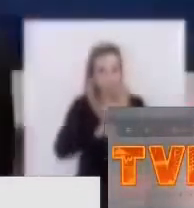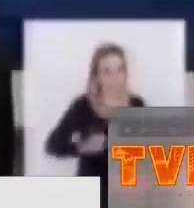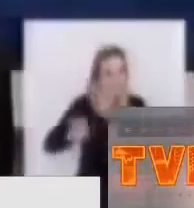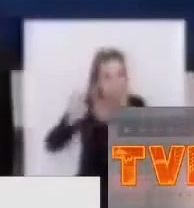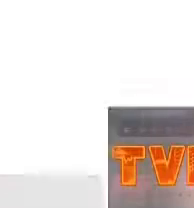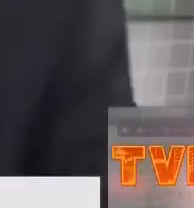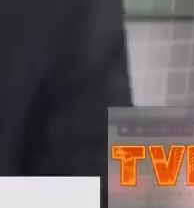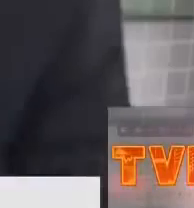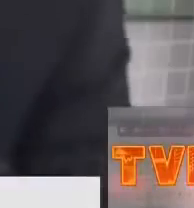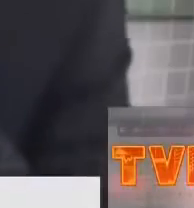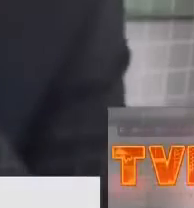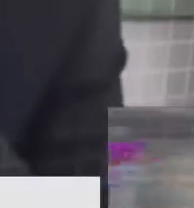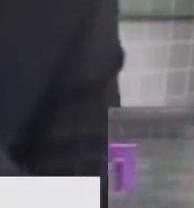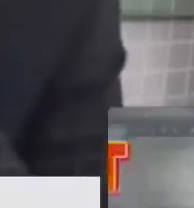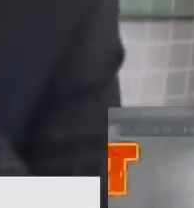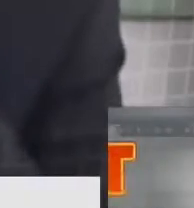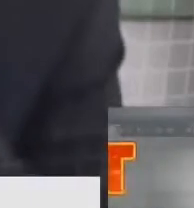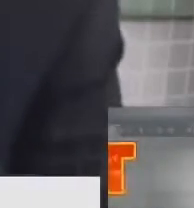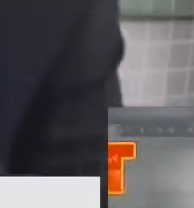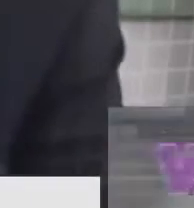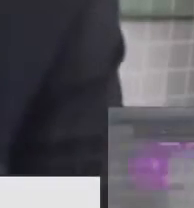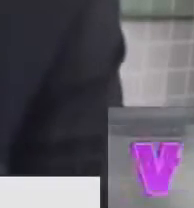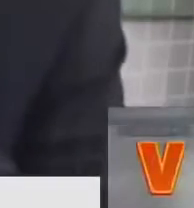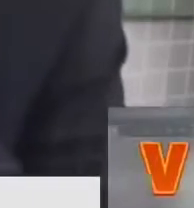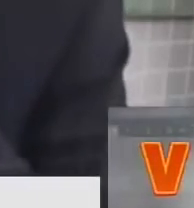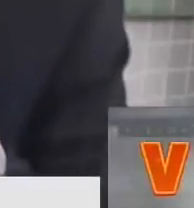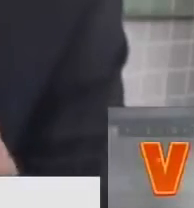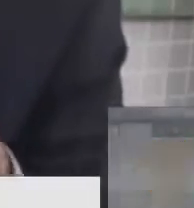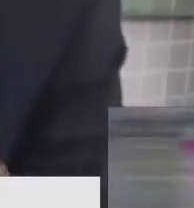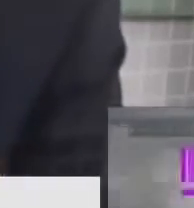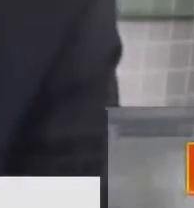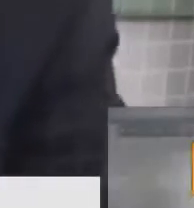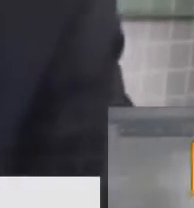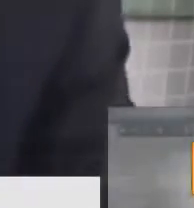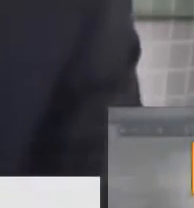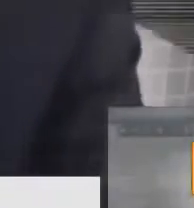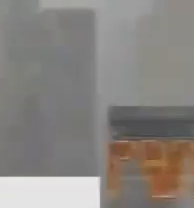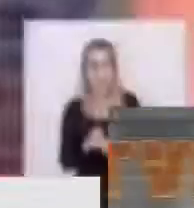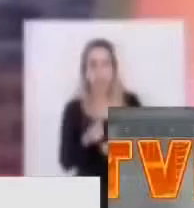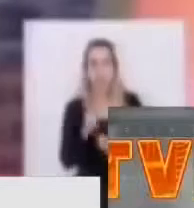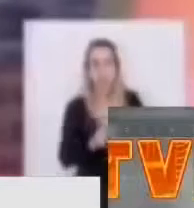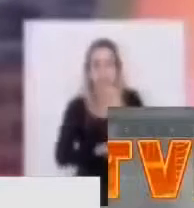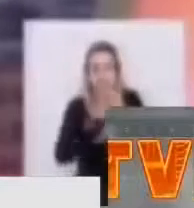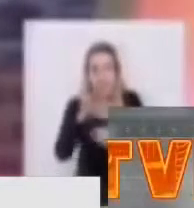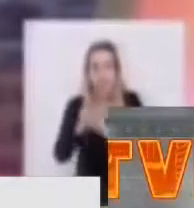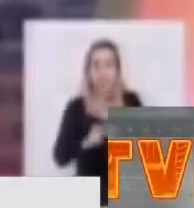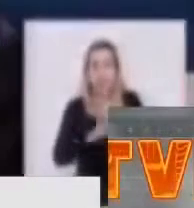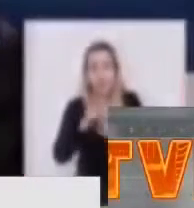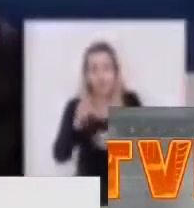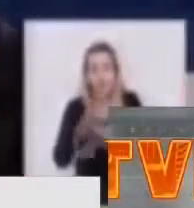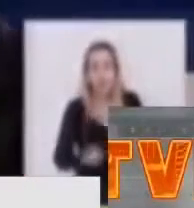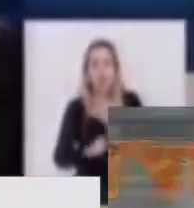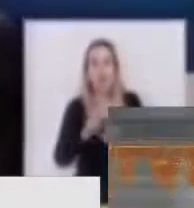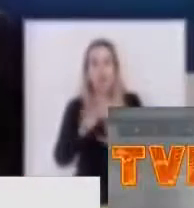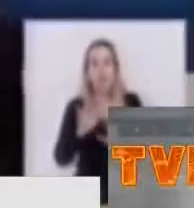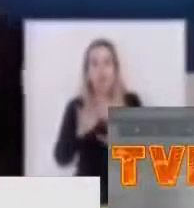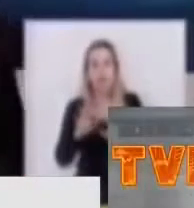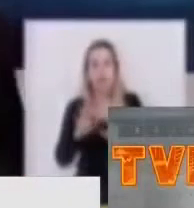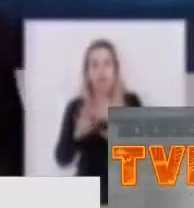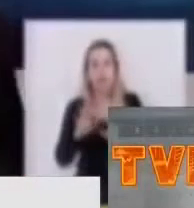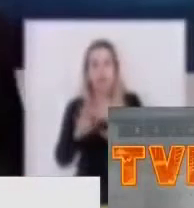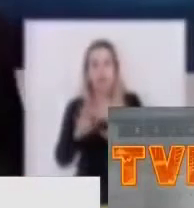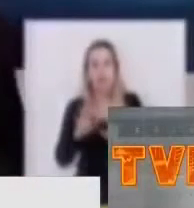pagar el costo. Siempre voy a decirles la verdad, tal como lo hice desde el primer día. No eliminás subsidios. No. Yo creo que los subsidios existen